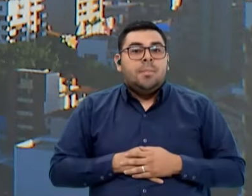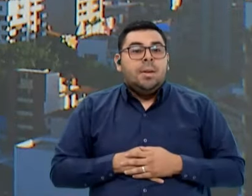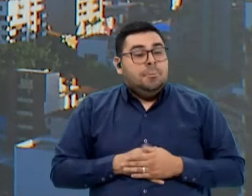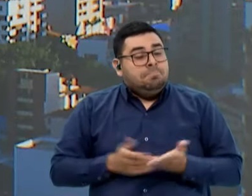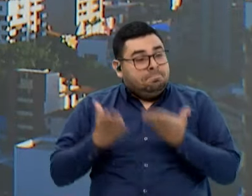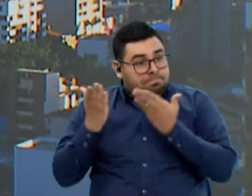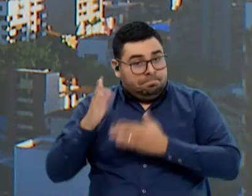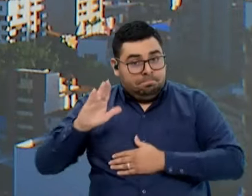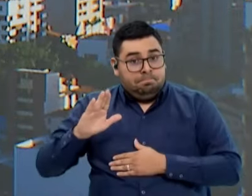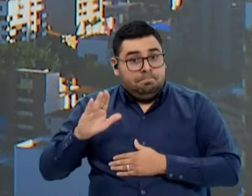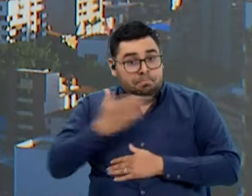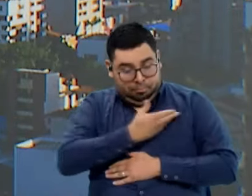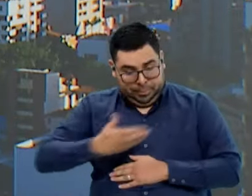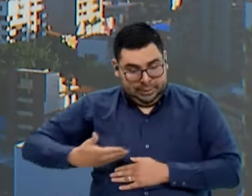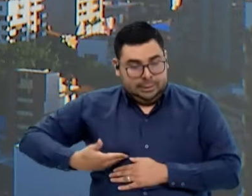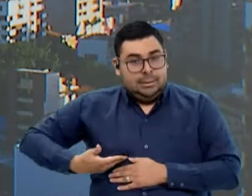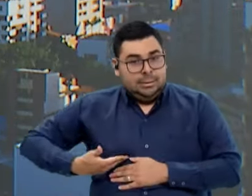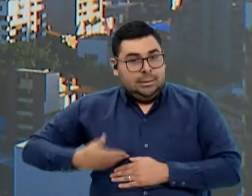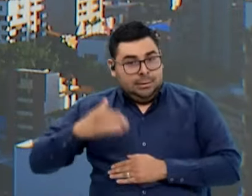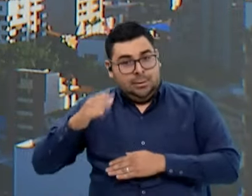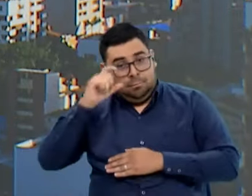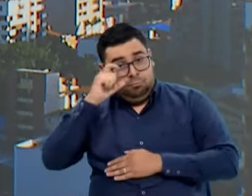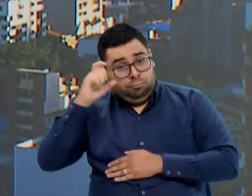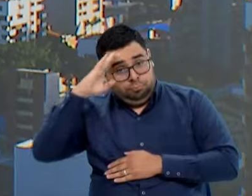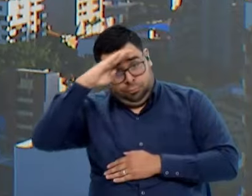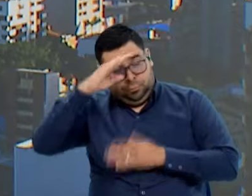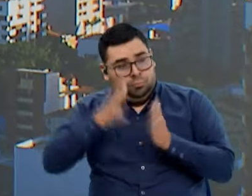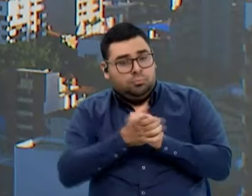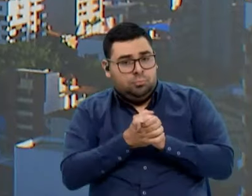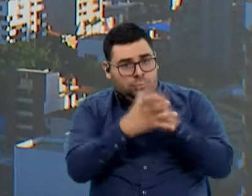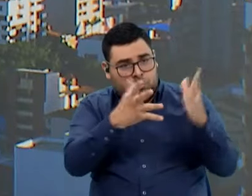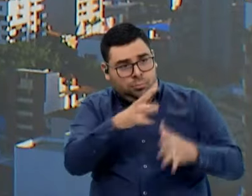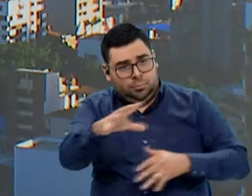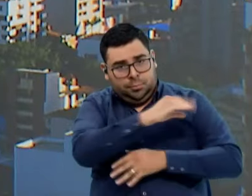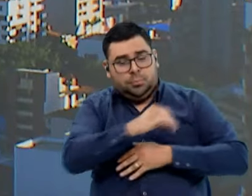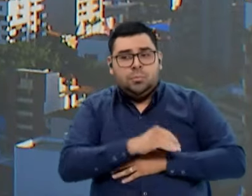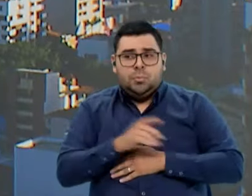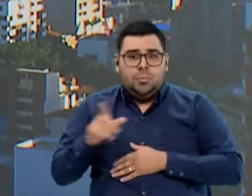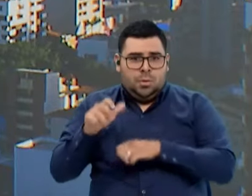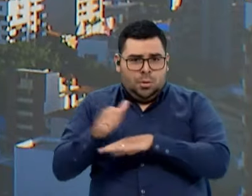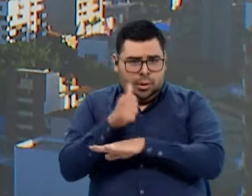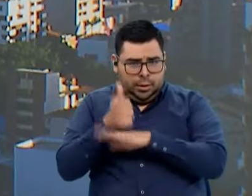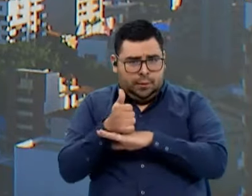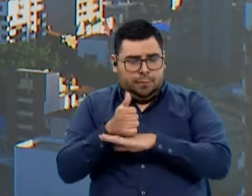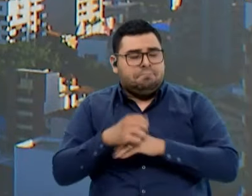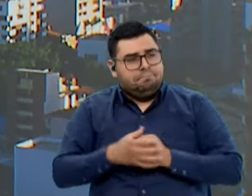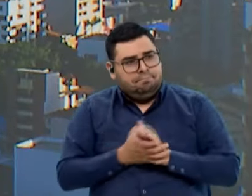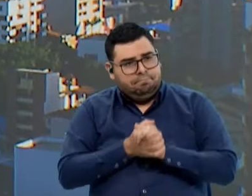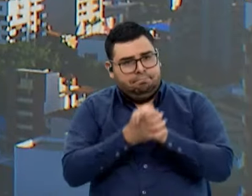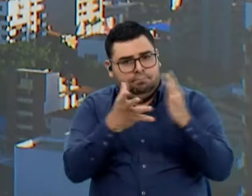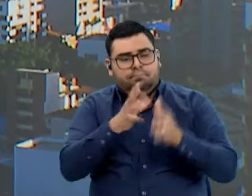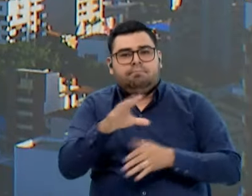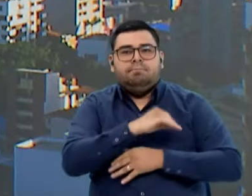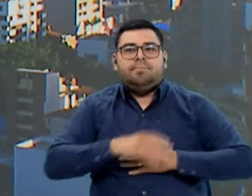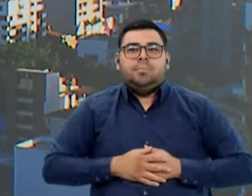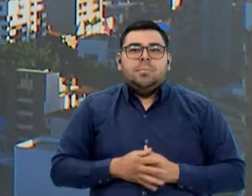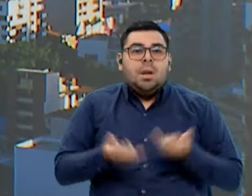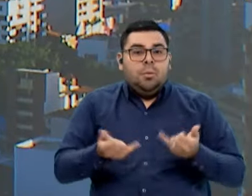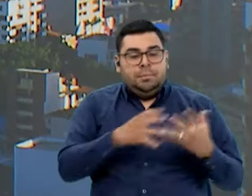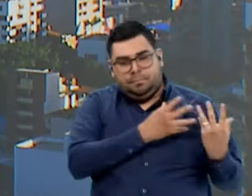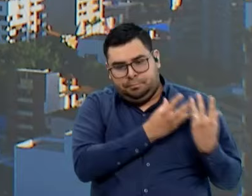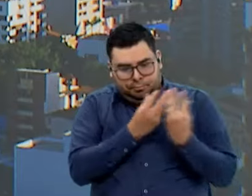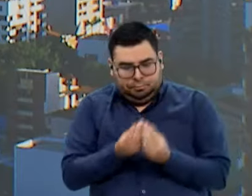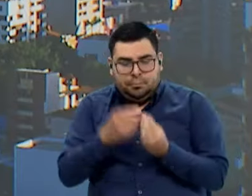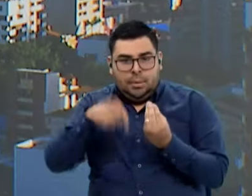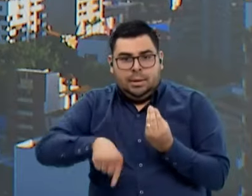Petro, un saludo para todos, y de nuestro director, el doctor Olmedo López. Por instrucción de ellos, estamos aquí en Santander desde el día de